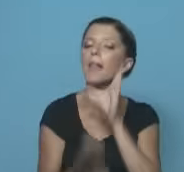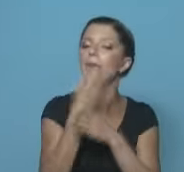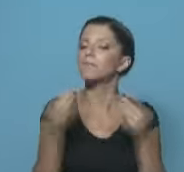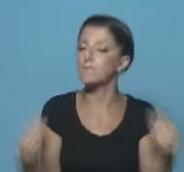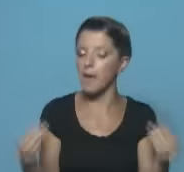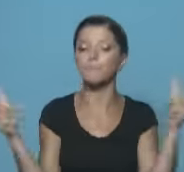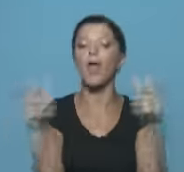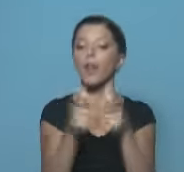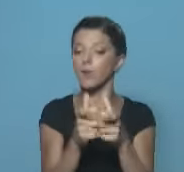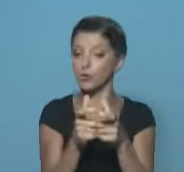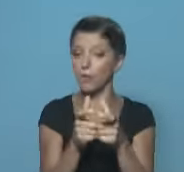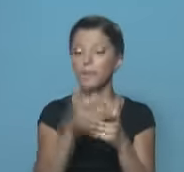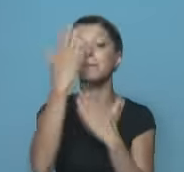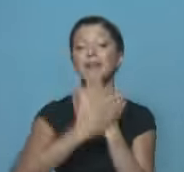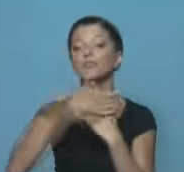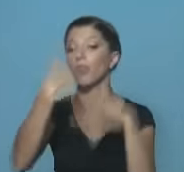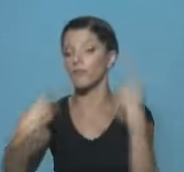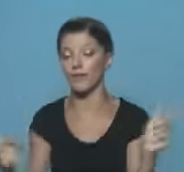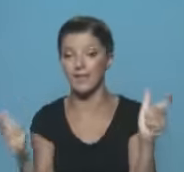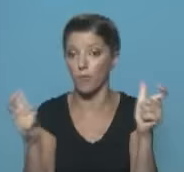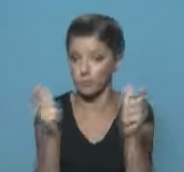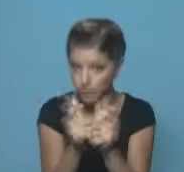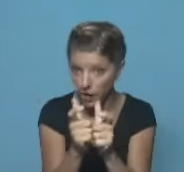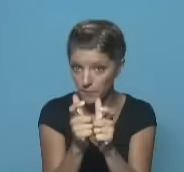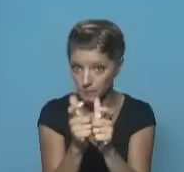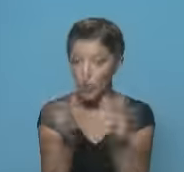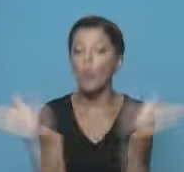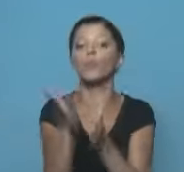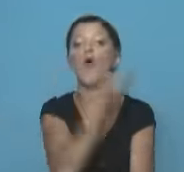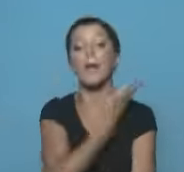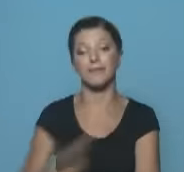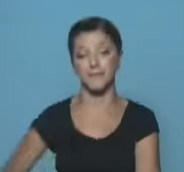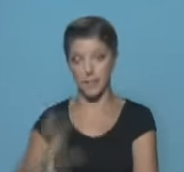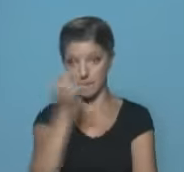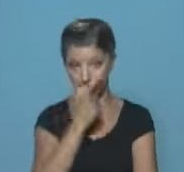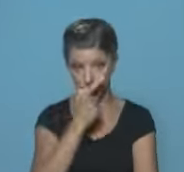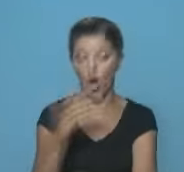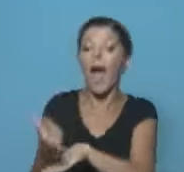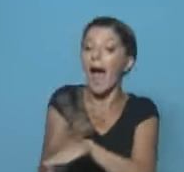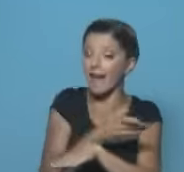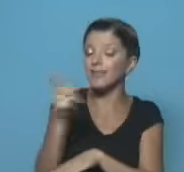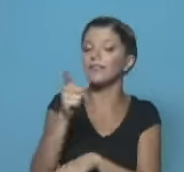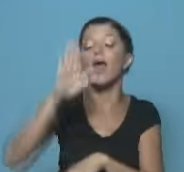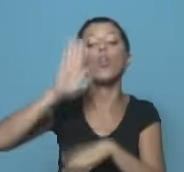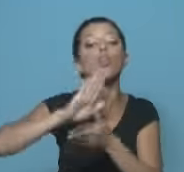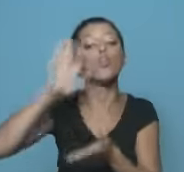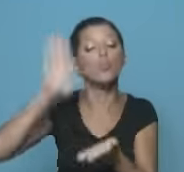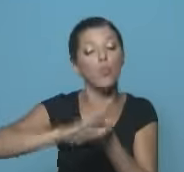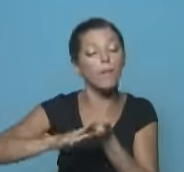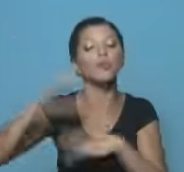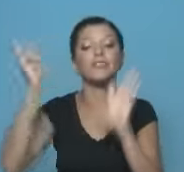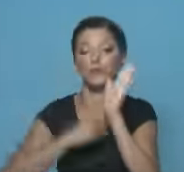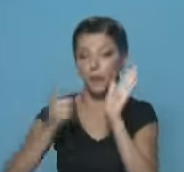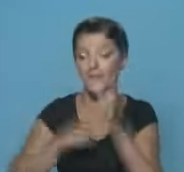reunión de gabinete que realizó el presidente Mauricio Macri luego de la jura del nuevo titular de la Comisión Nacional de